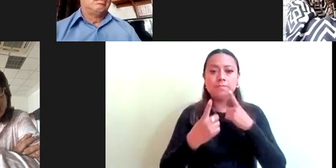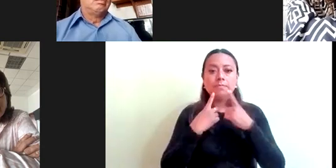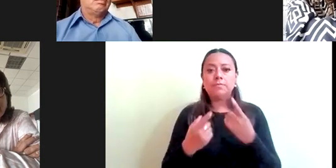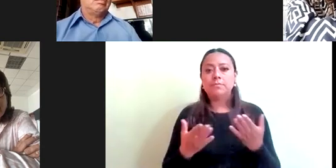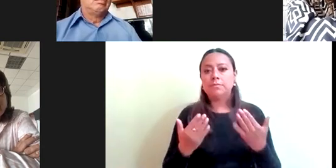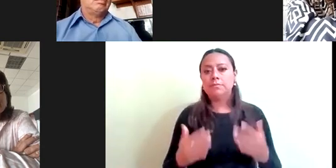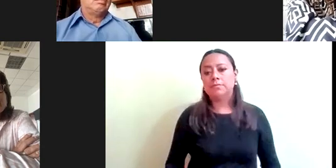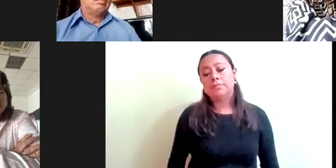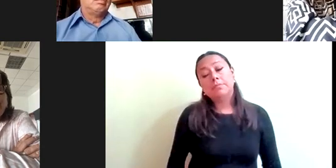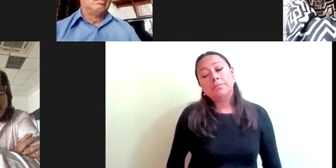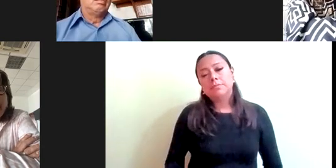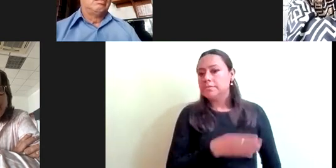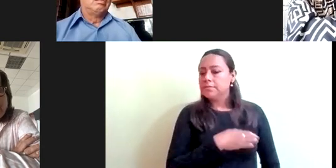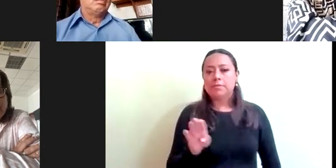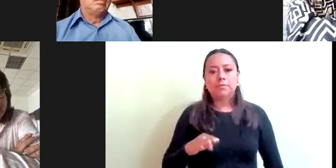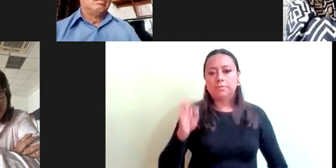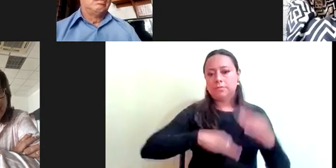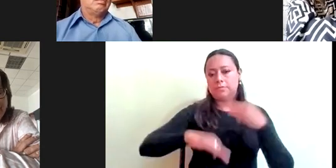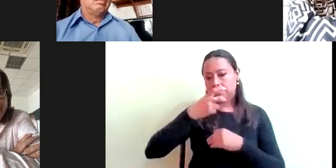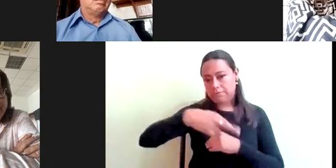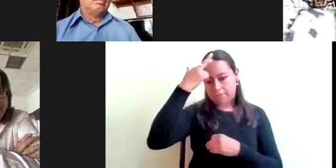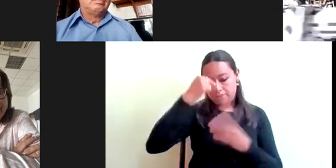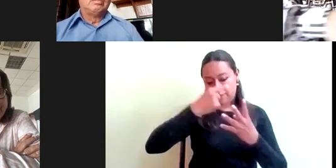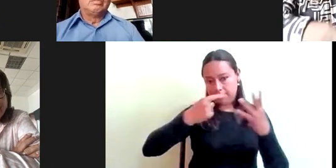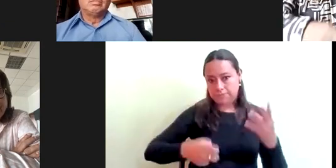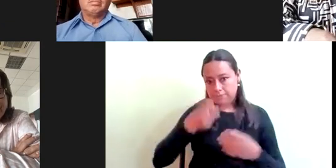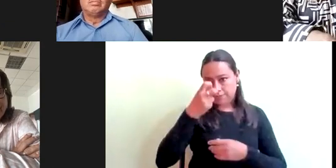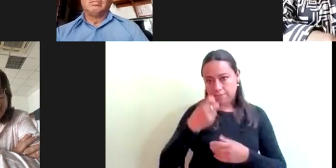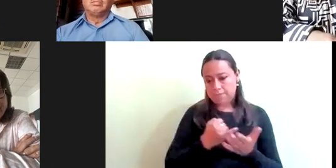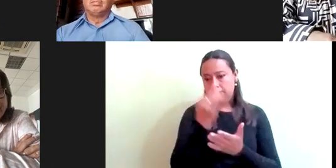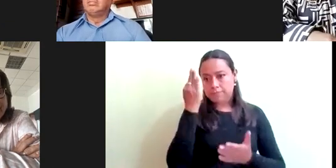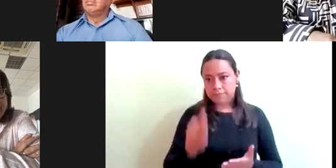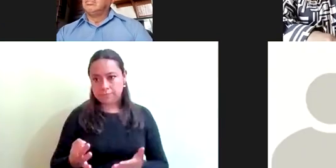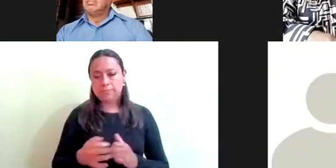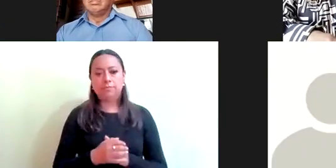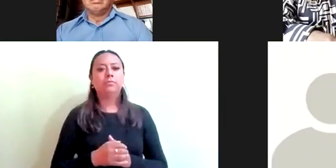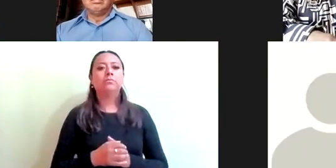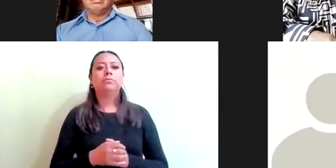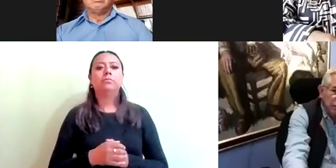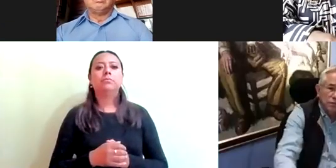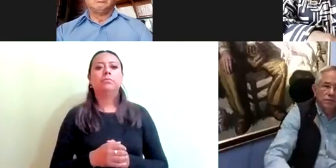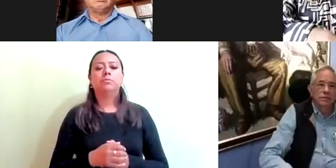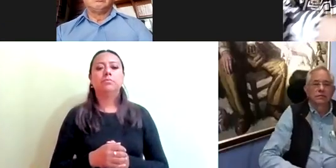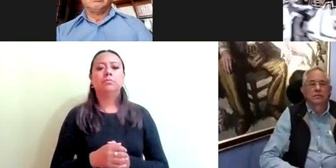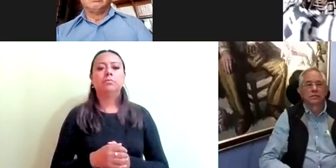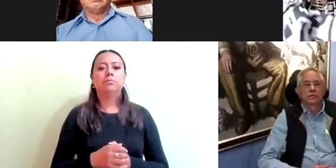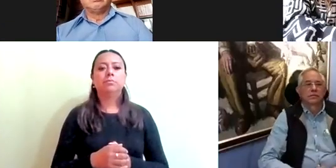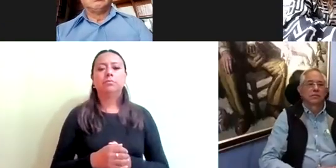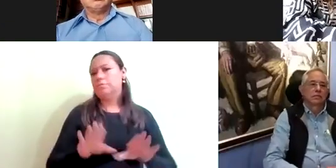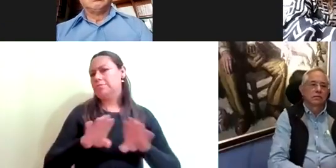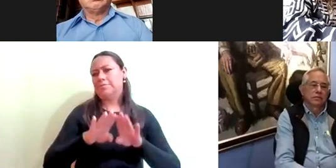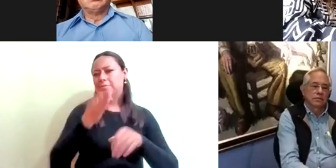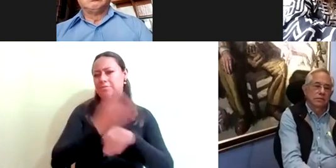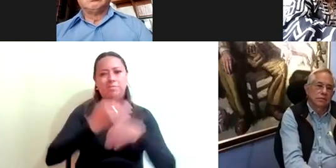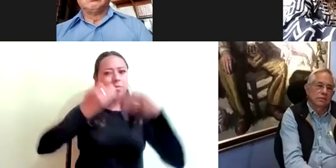Pero bueno, por todas estas razones es que en los términos en los que está expuesto el dictamen es abierta y